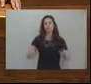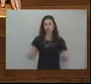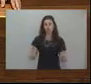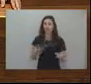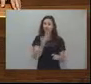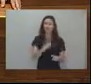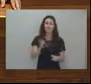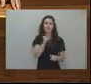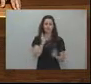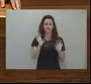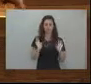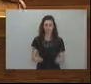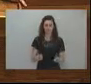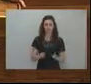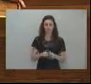maravilloso.